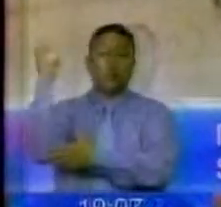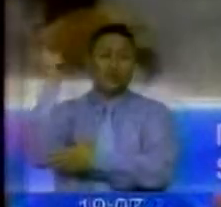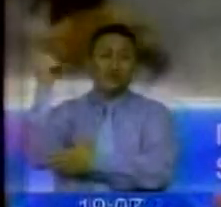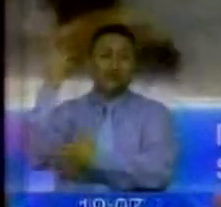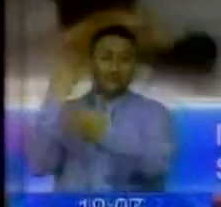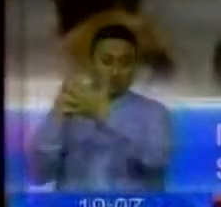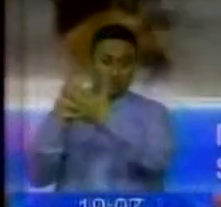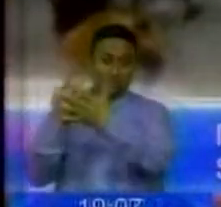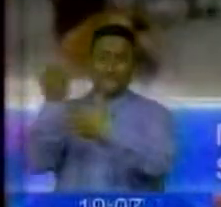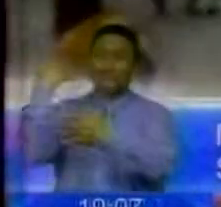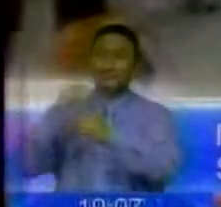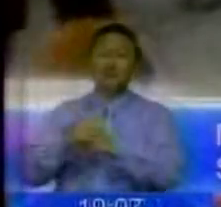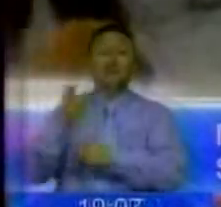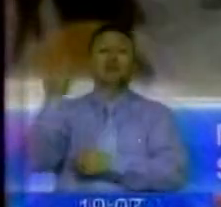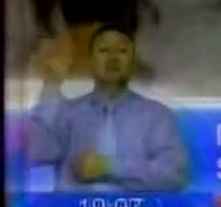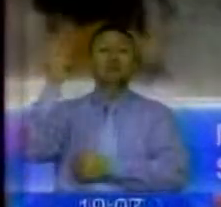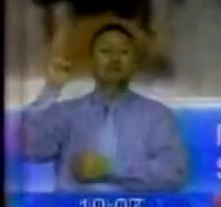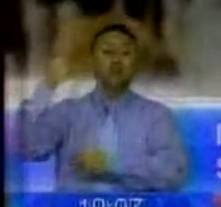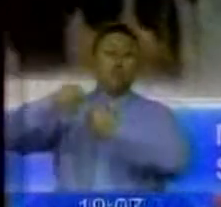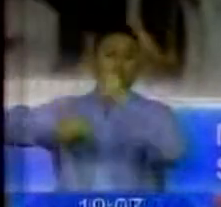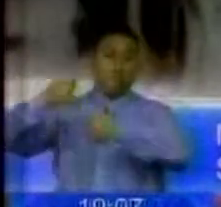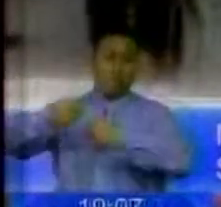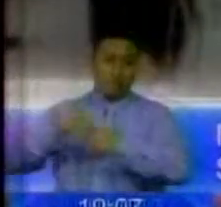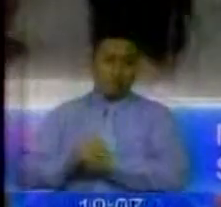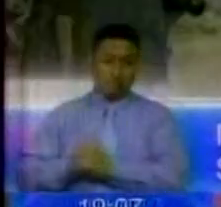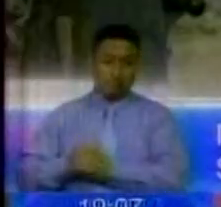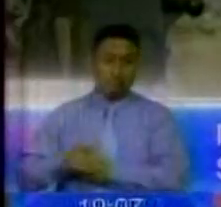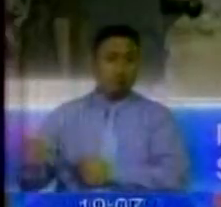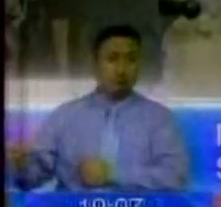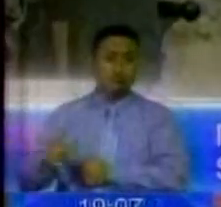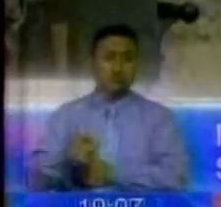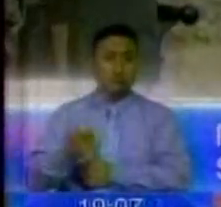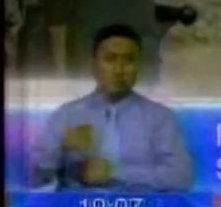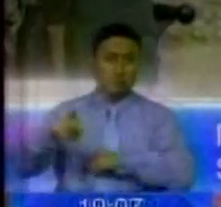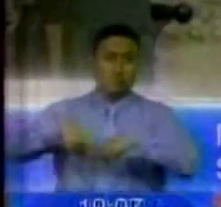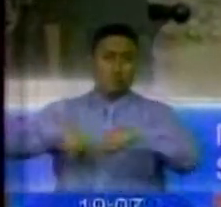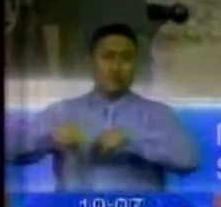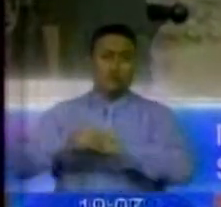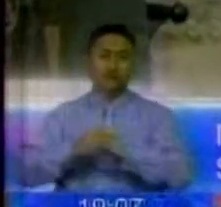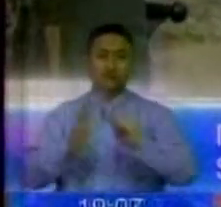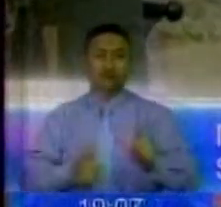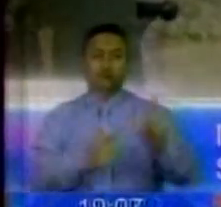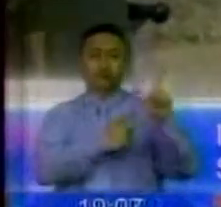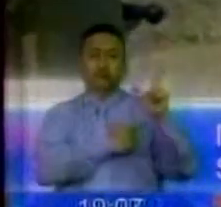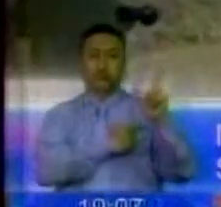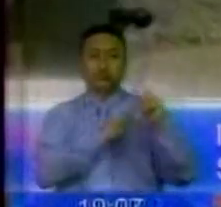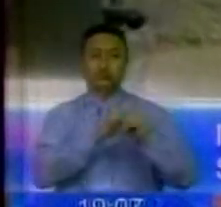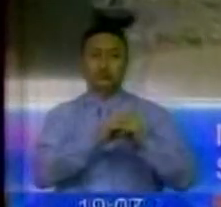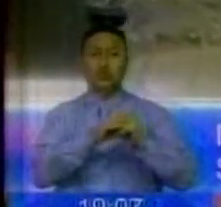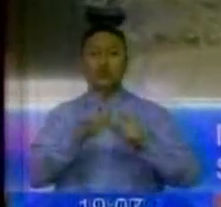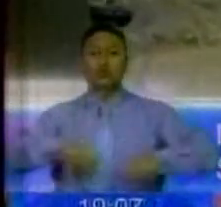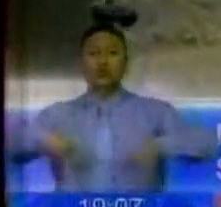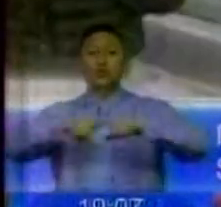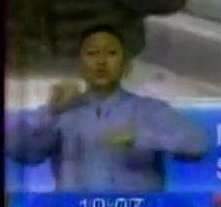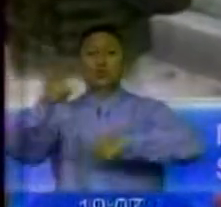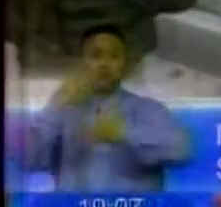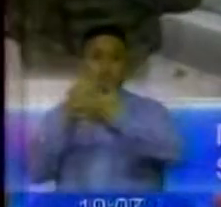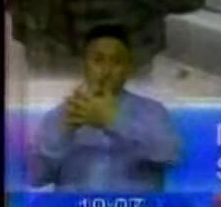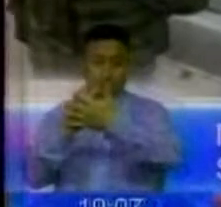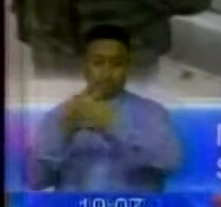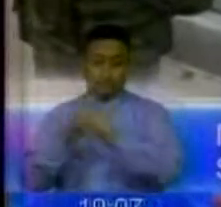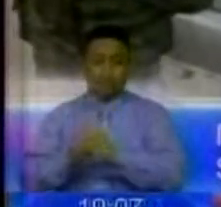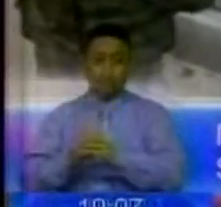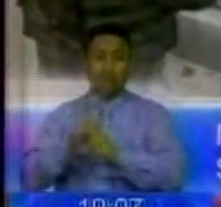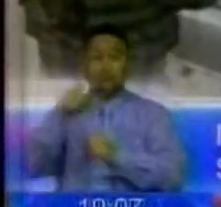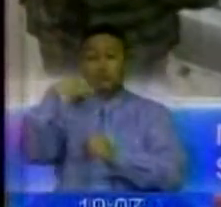penitenciario decretado el pasado 16 de mayo dispuso la movilización, entre otros, de las Fuerzas Armadas a los centros de rehabilitación. Una semana